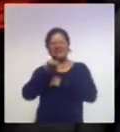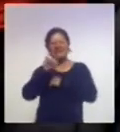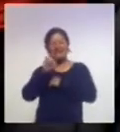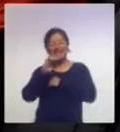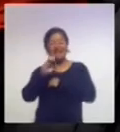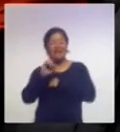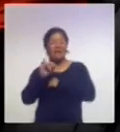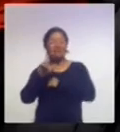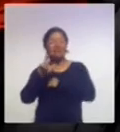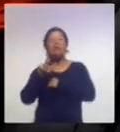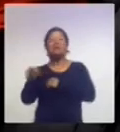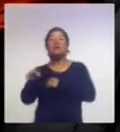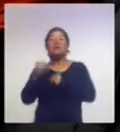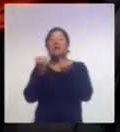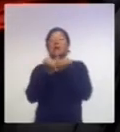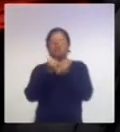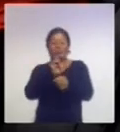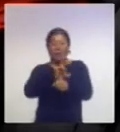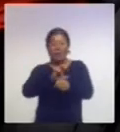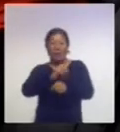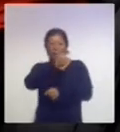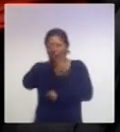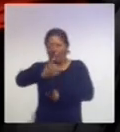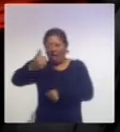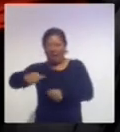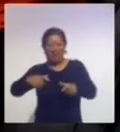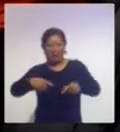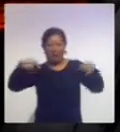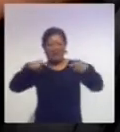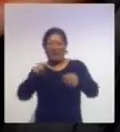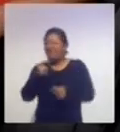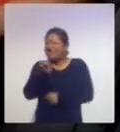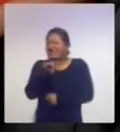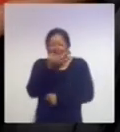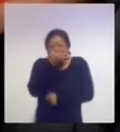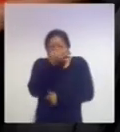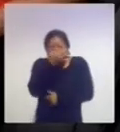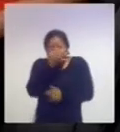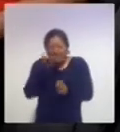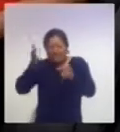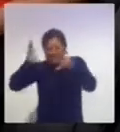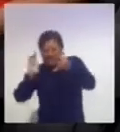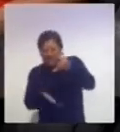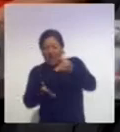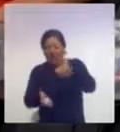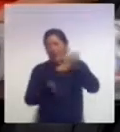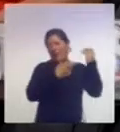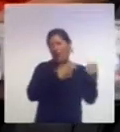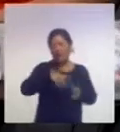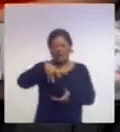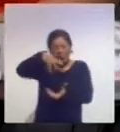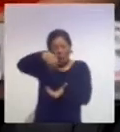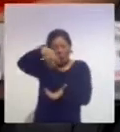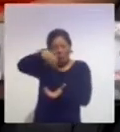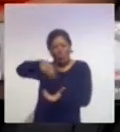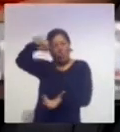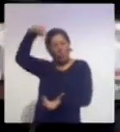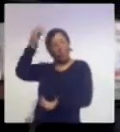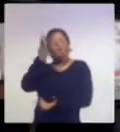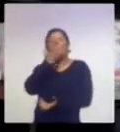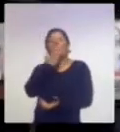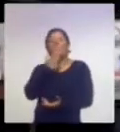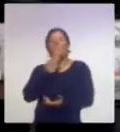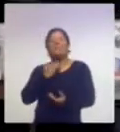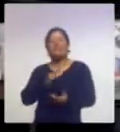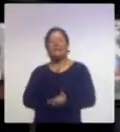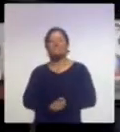solamente se da una vez en cada maguey, justamente antes de caparlo para extraer el aguamiel. Bueno, y ahora, por favor, háblenos de esta experiencia